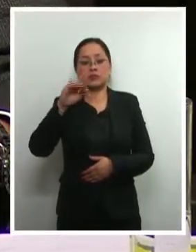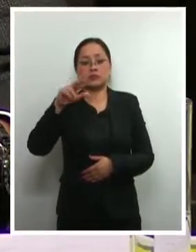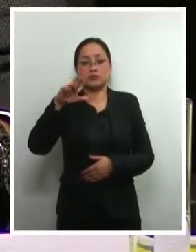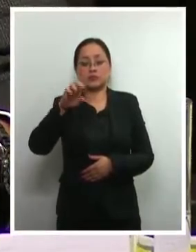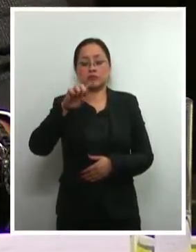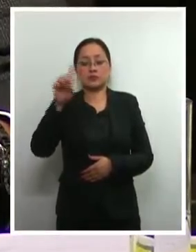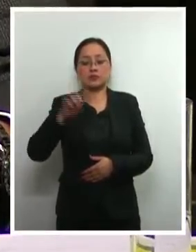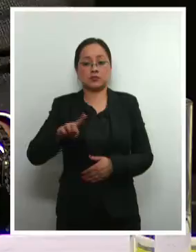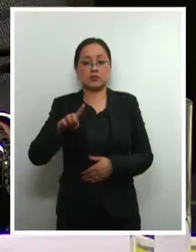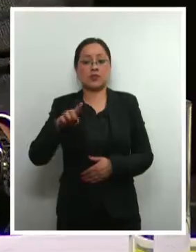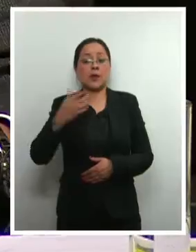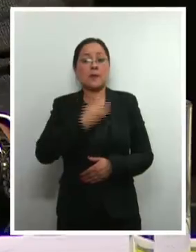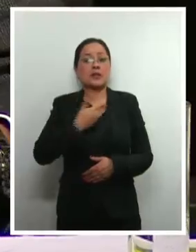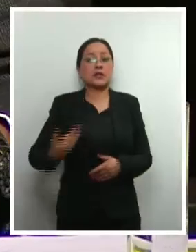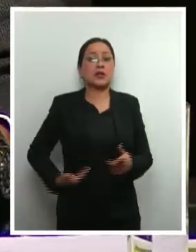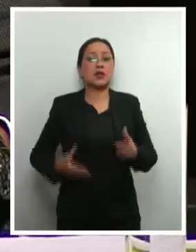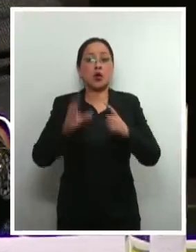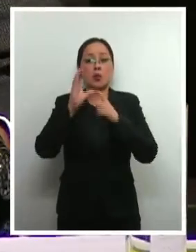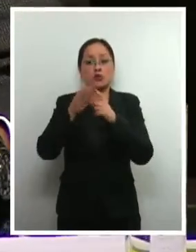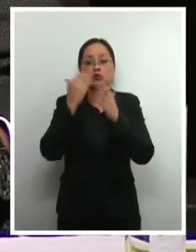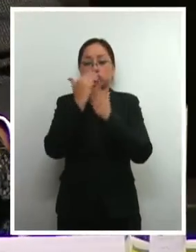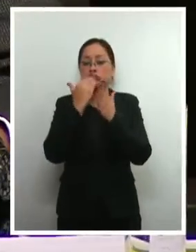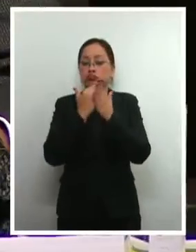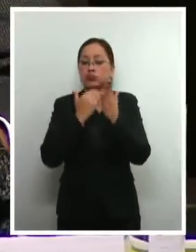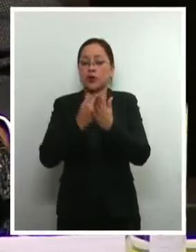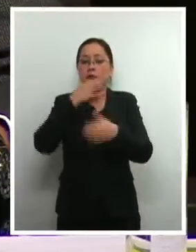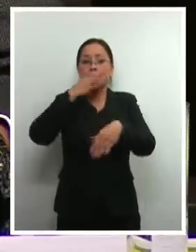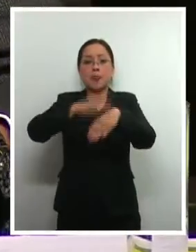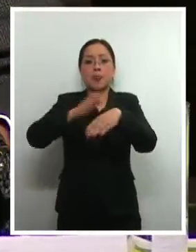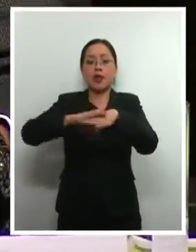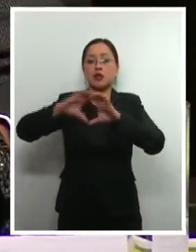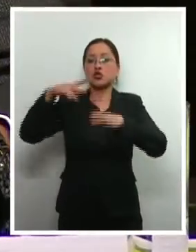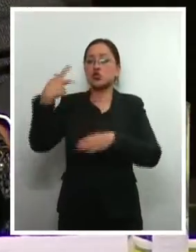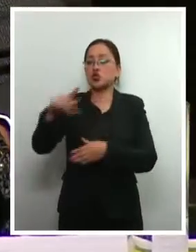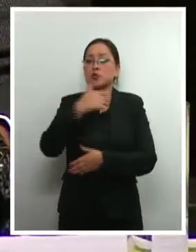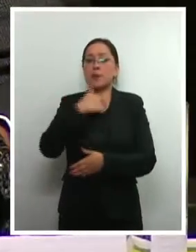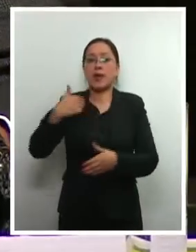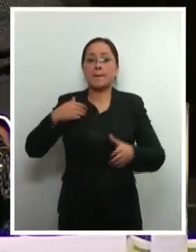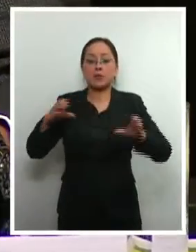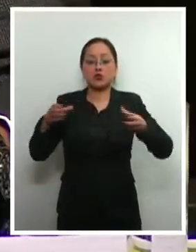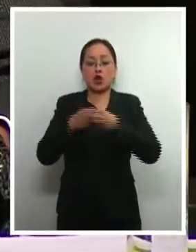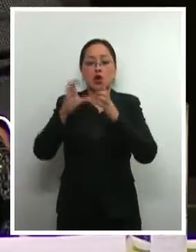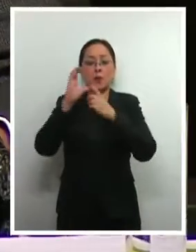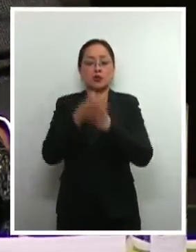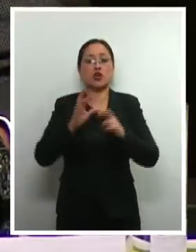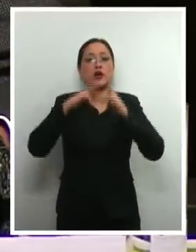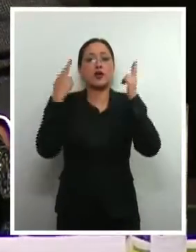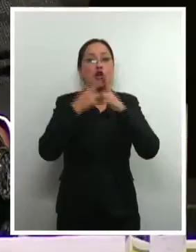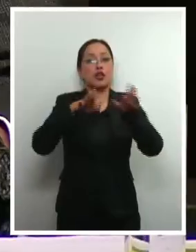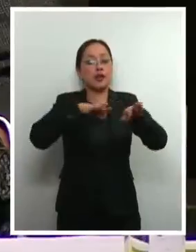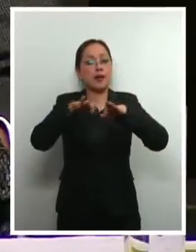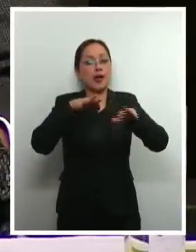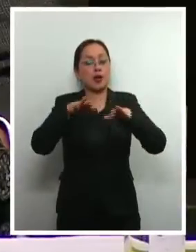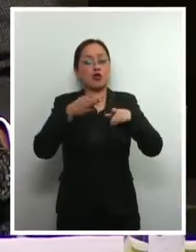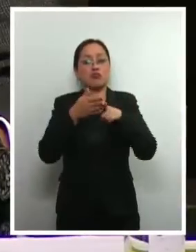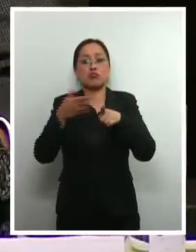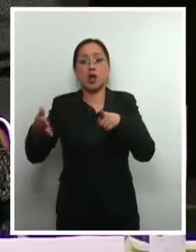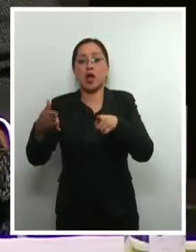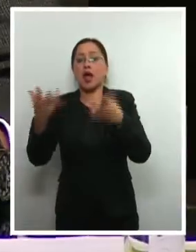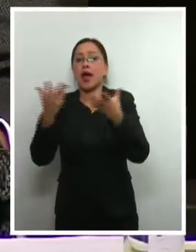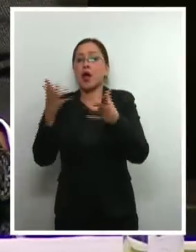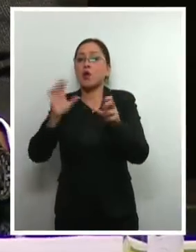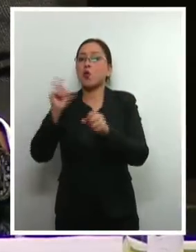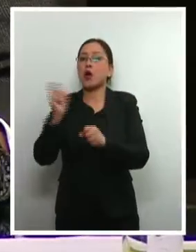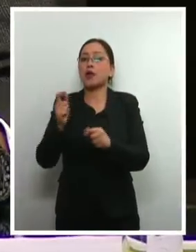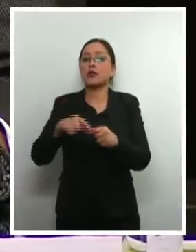de Principios Generales, se convoca a sus integrantes a reunión de trabajo que se llevará a cabo